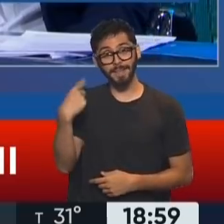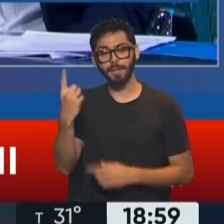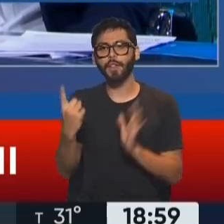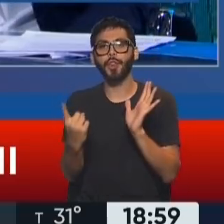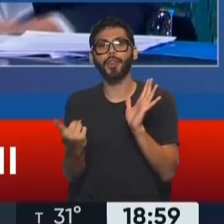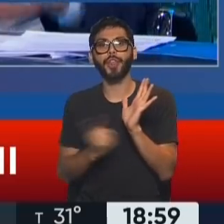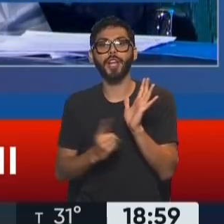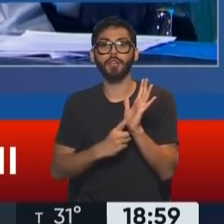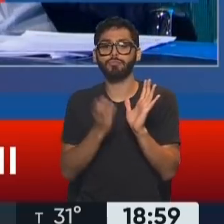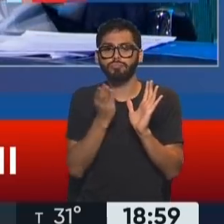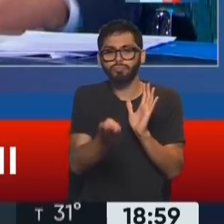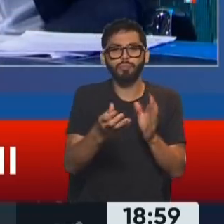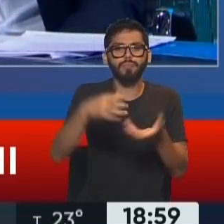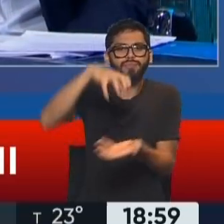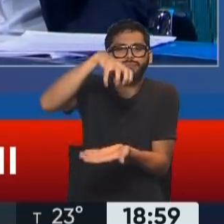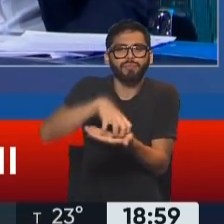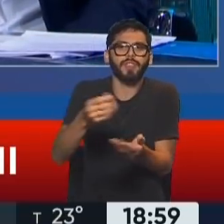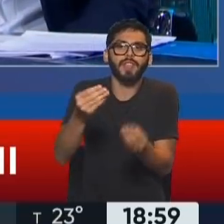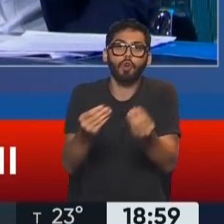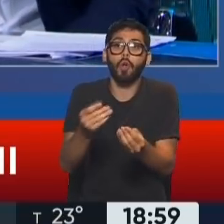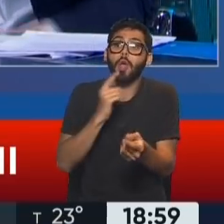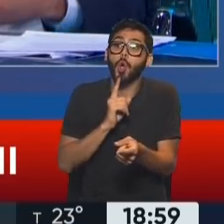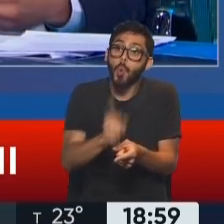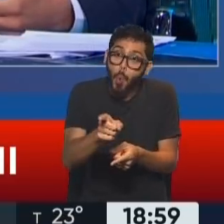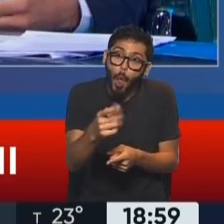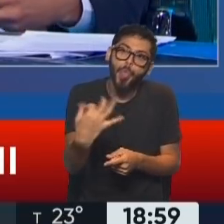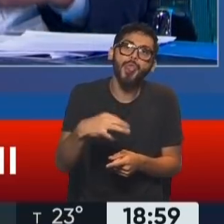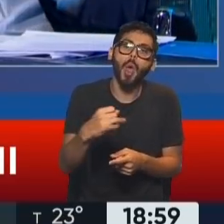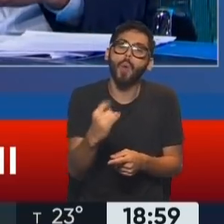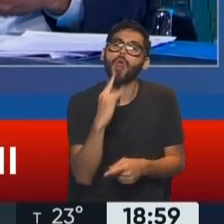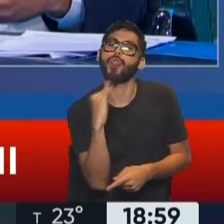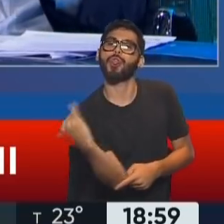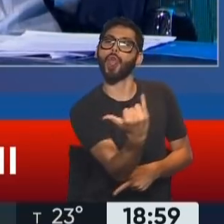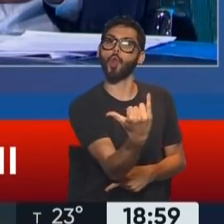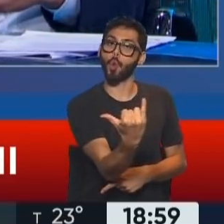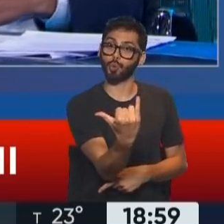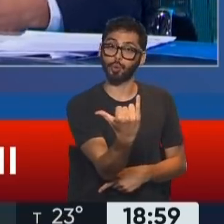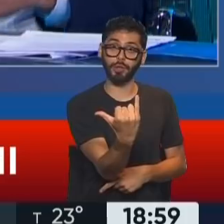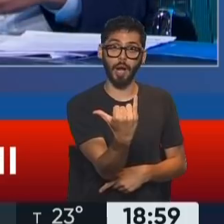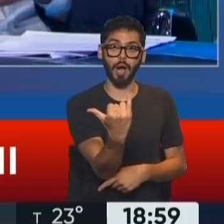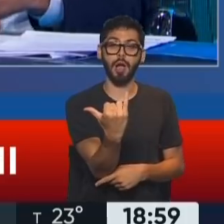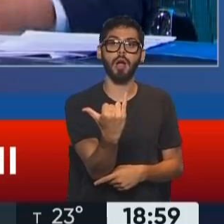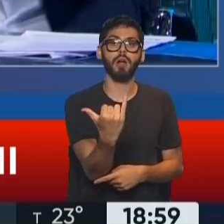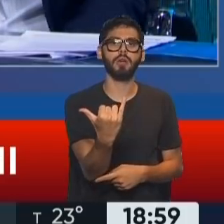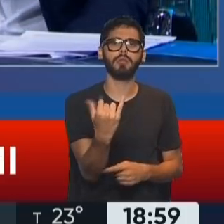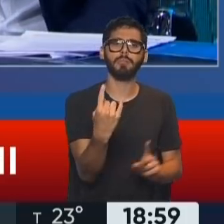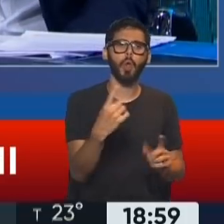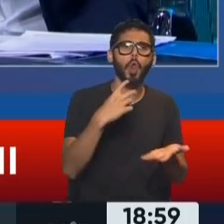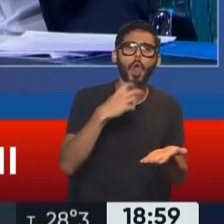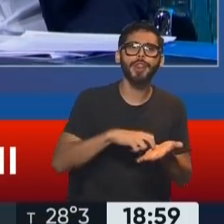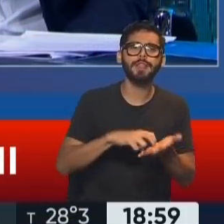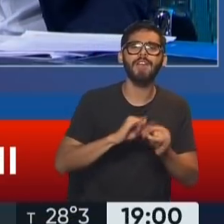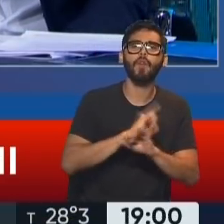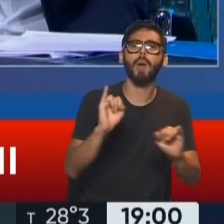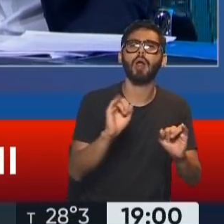a la Procuración del Tesoro ser creyente en una causa penal y sin embargo se presentan como noticias con informaciones sesgadas o recortadas